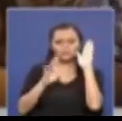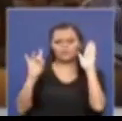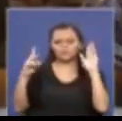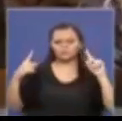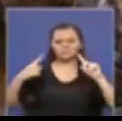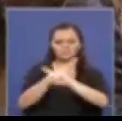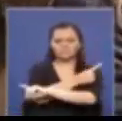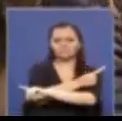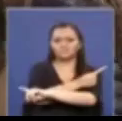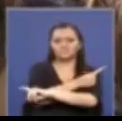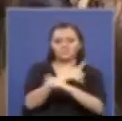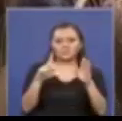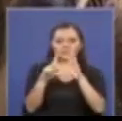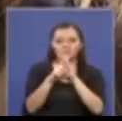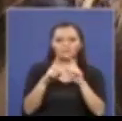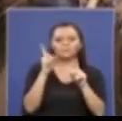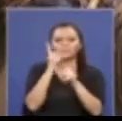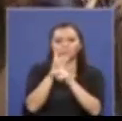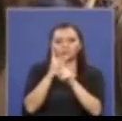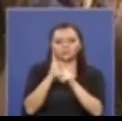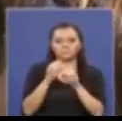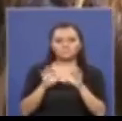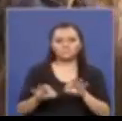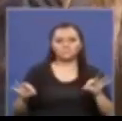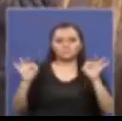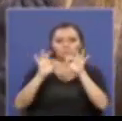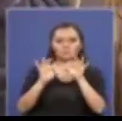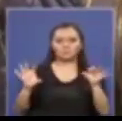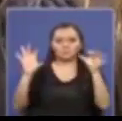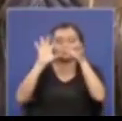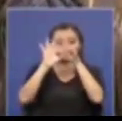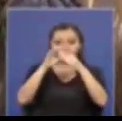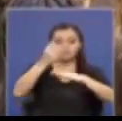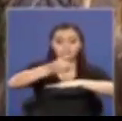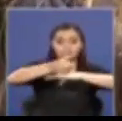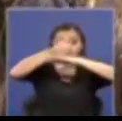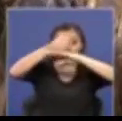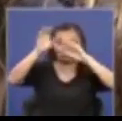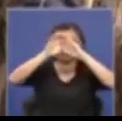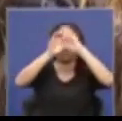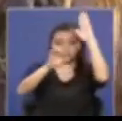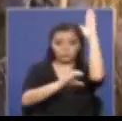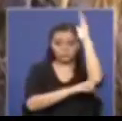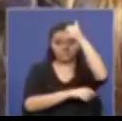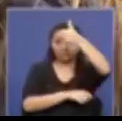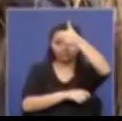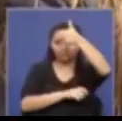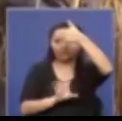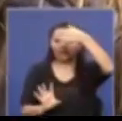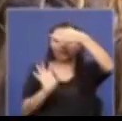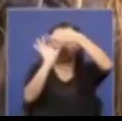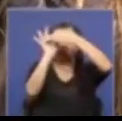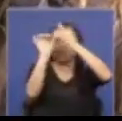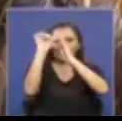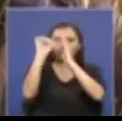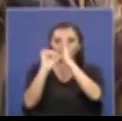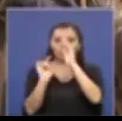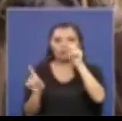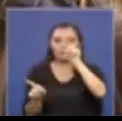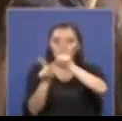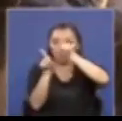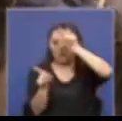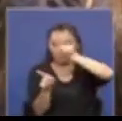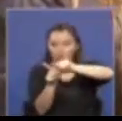Entonces, es importantísimo unir las normas, ponerlas bajo el paraguas de la constitución y poder regular este equilibrio que debe haber